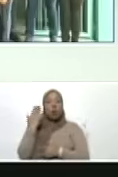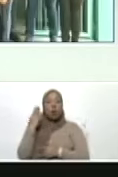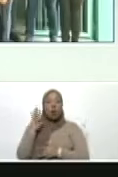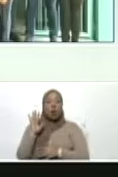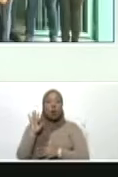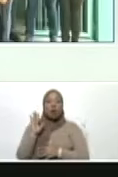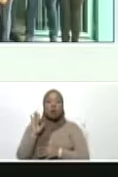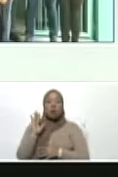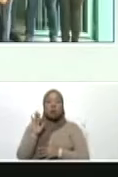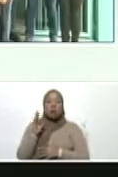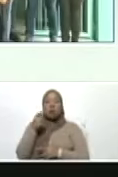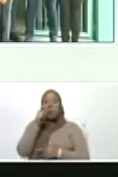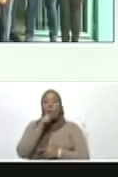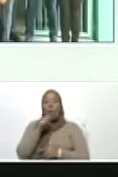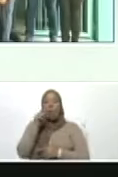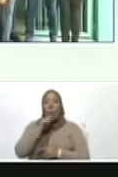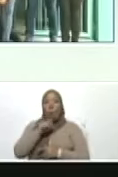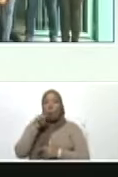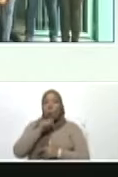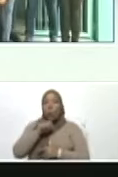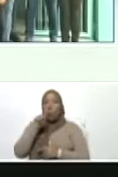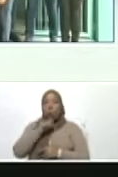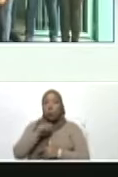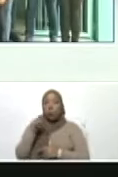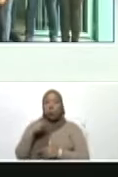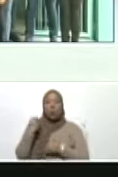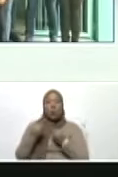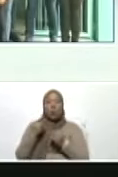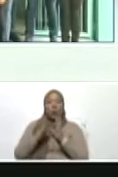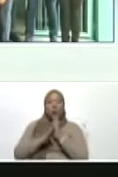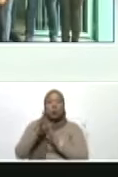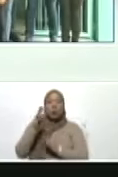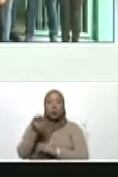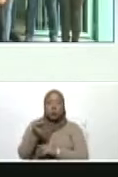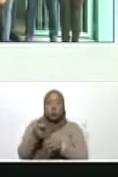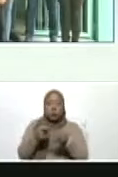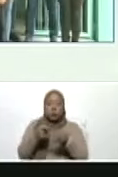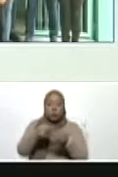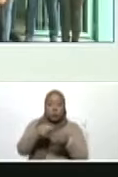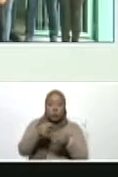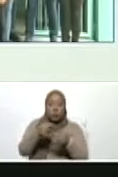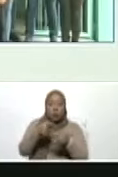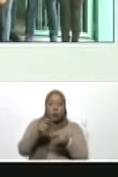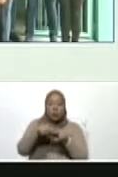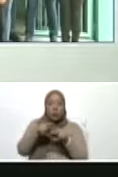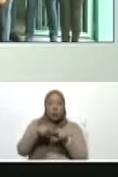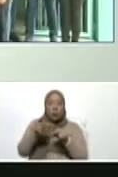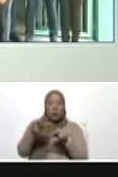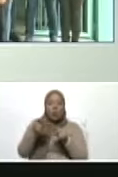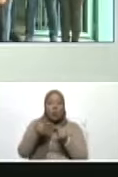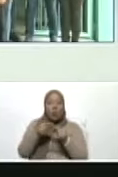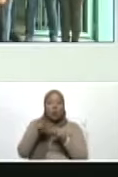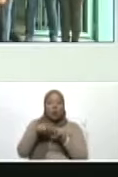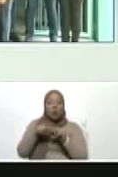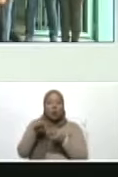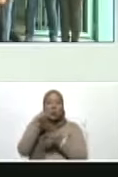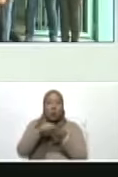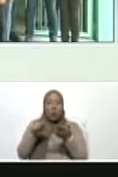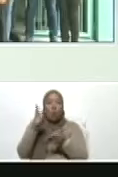en una compota, y entonces para ver cómo crecía la caraotica, hasta ahí llegaba. El día que te ponían la